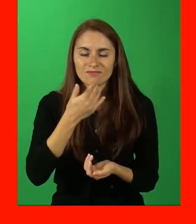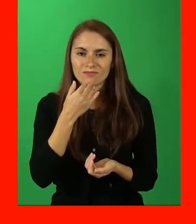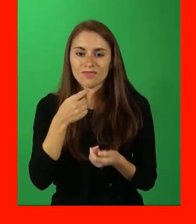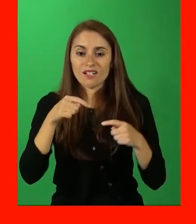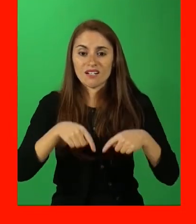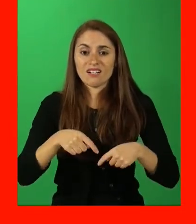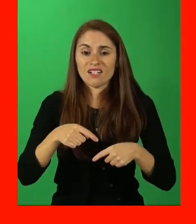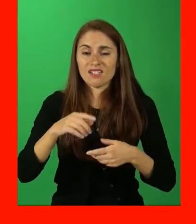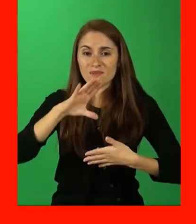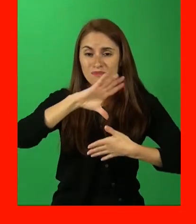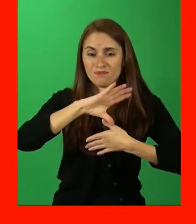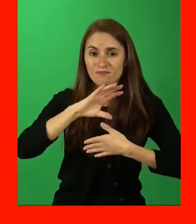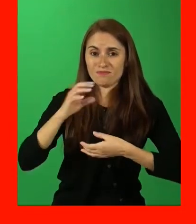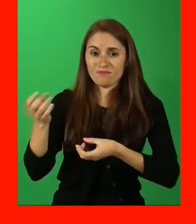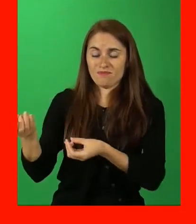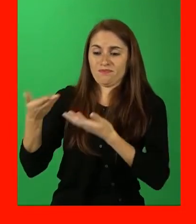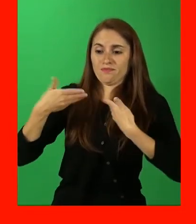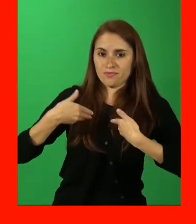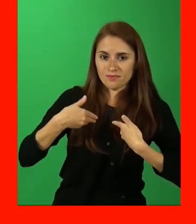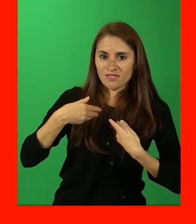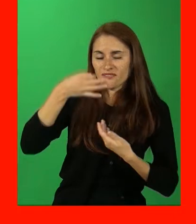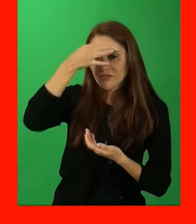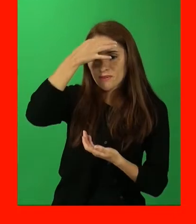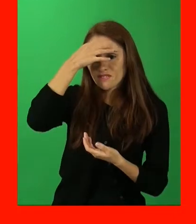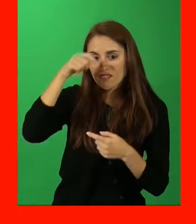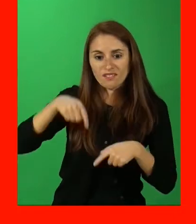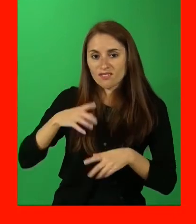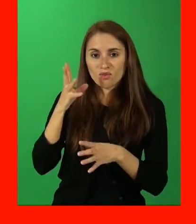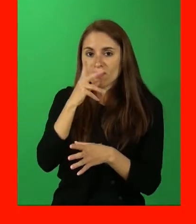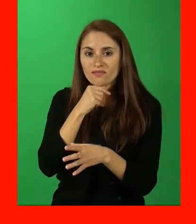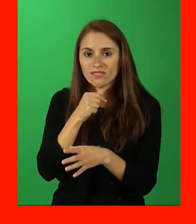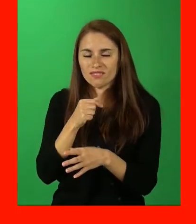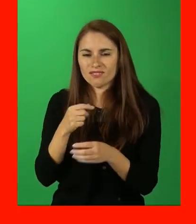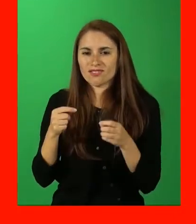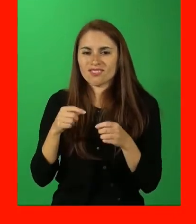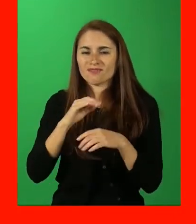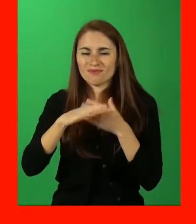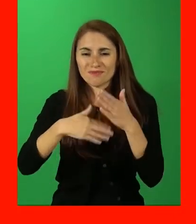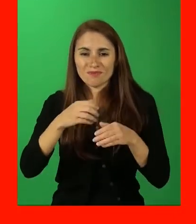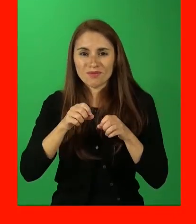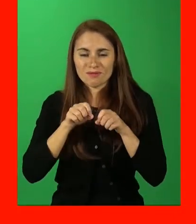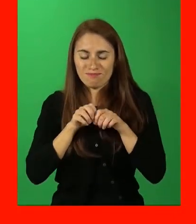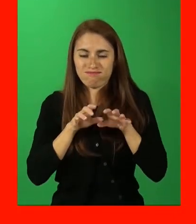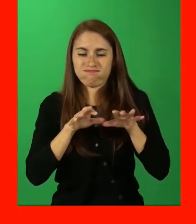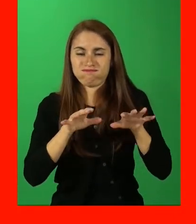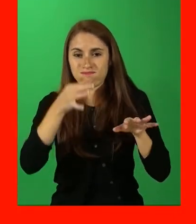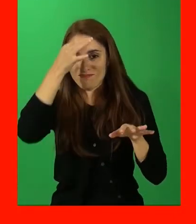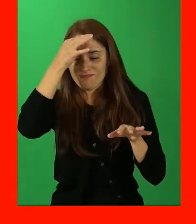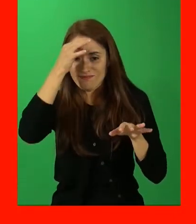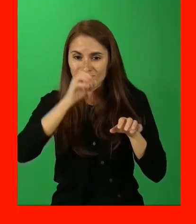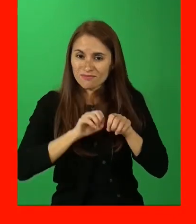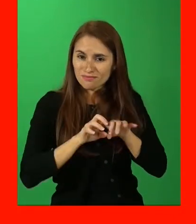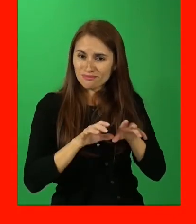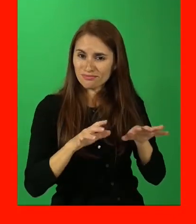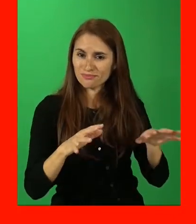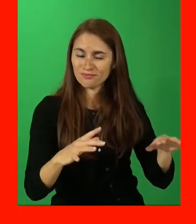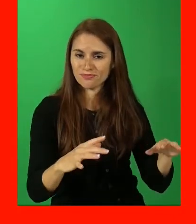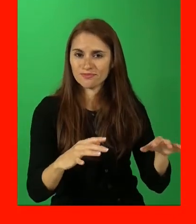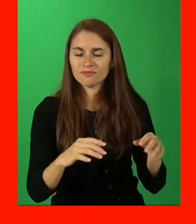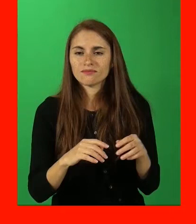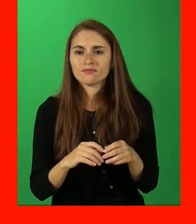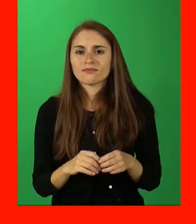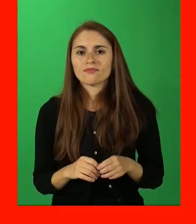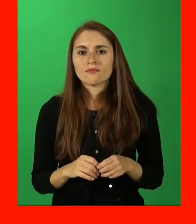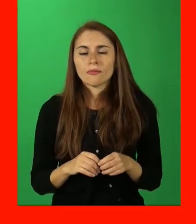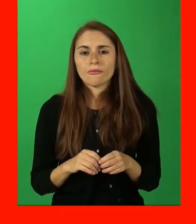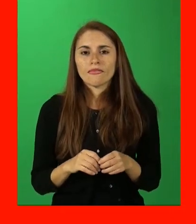no conocíamos, así que hubo una pandemia gigantesca. Ahora que los europeos creen que los chinos traen pandemia,